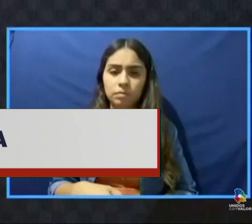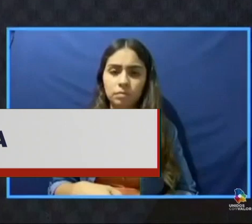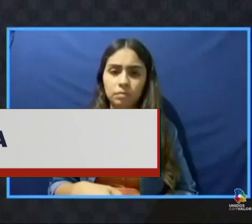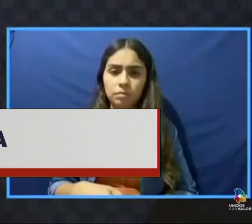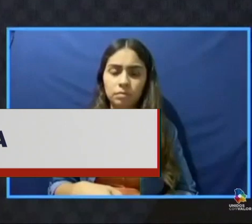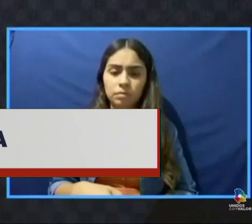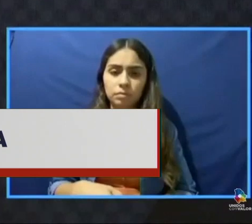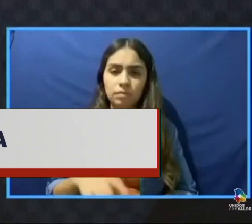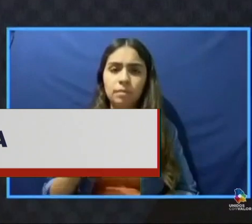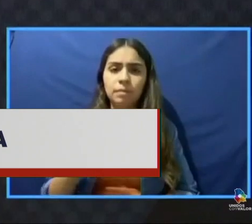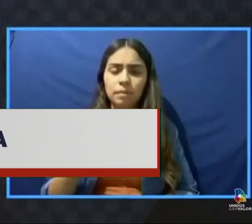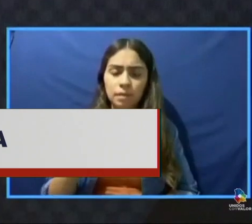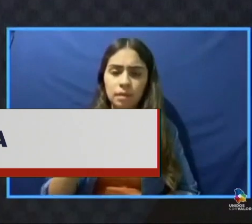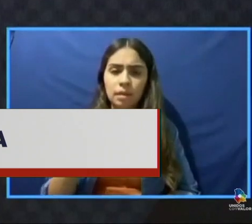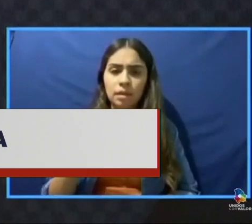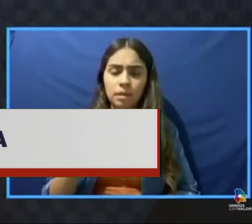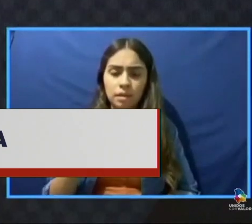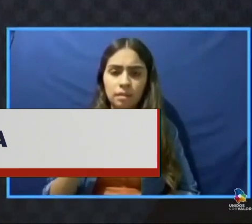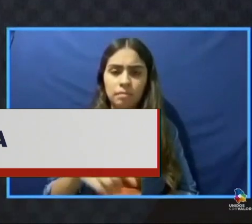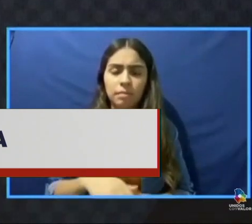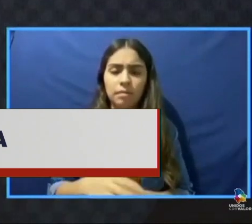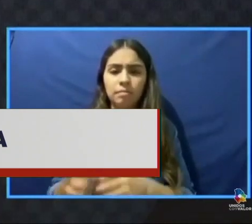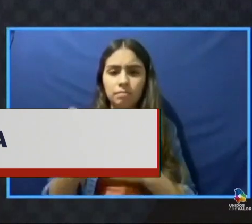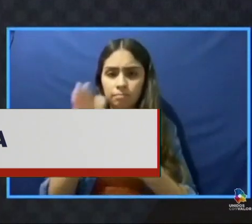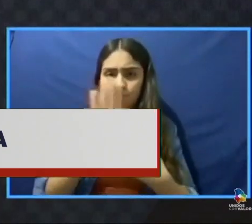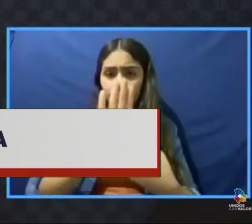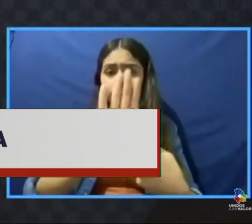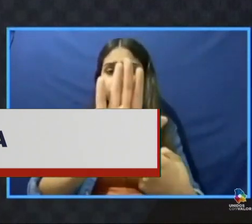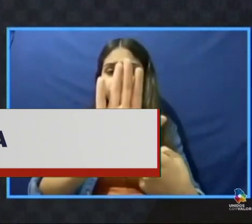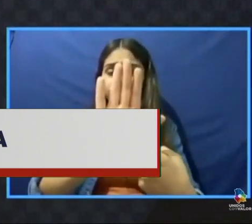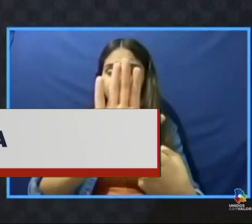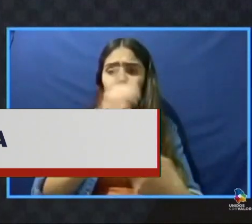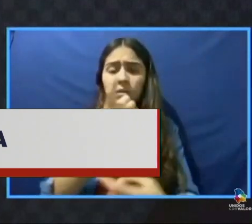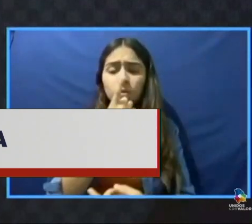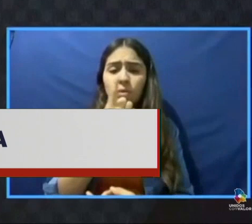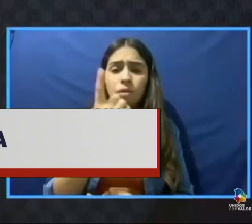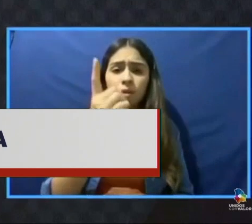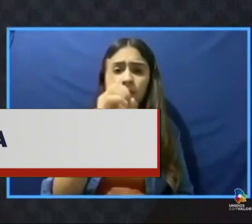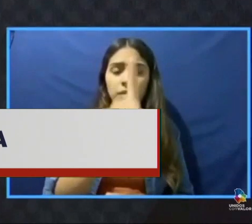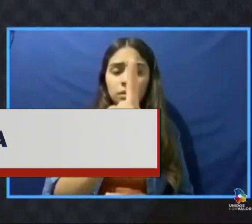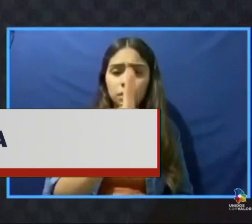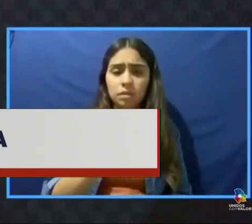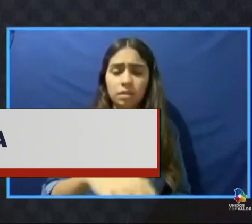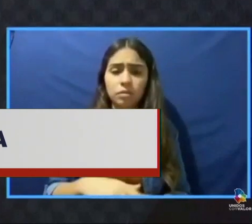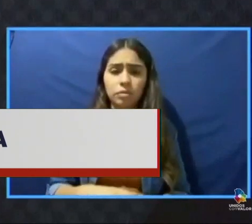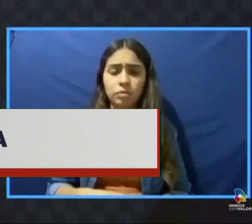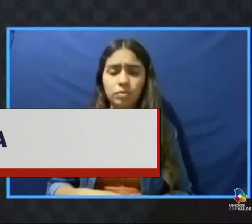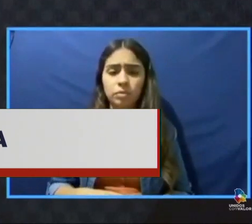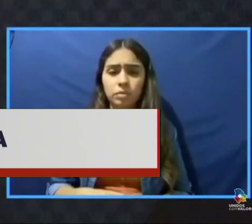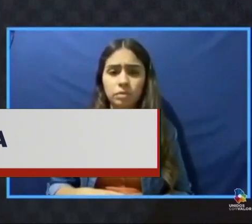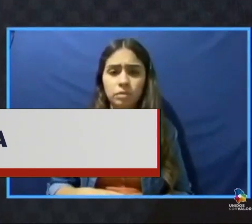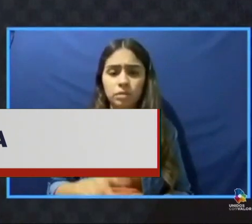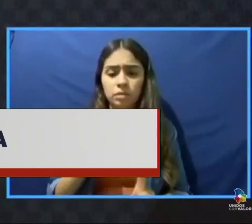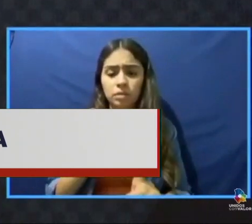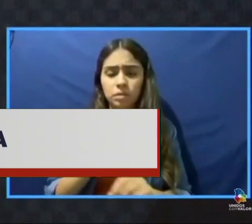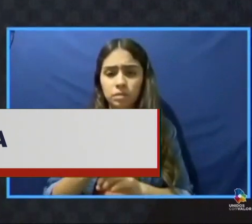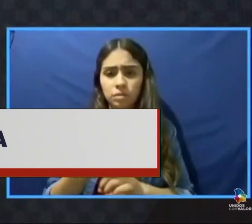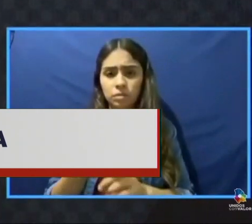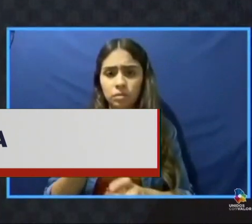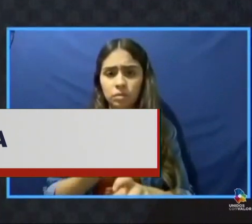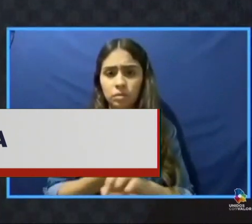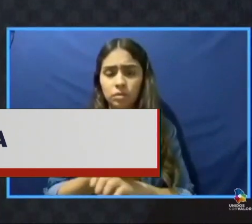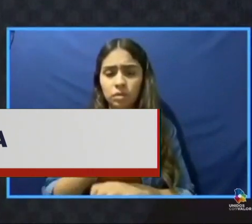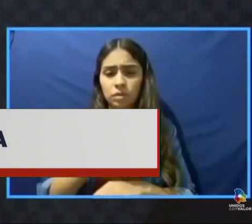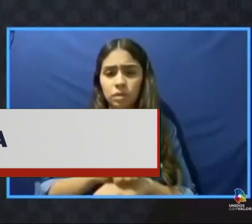pensado presentar una queja ante el Consejo de la Judicatura Estatal. Ojalá que lo haga, porque he sido